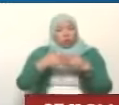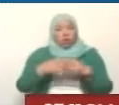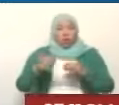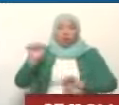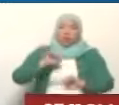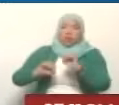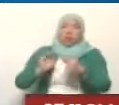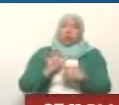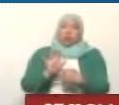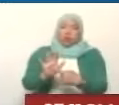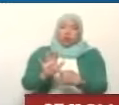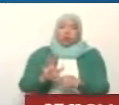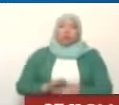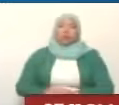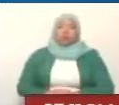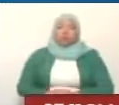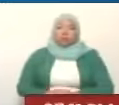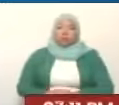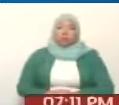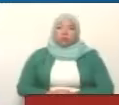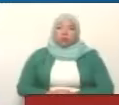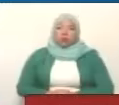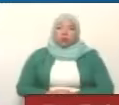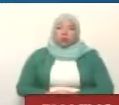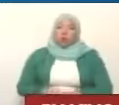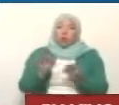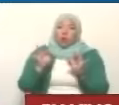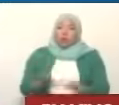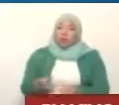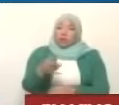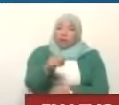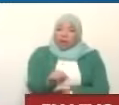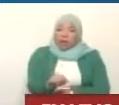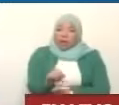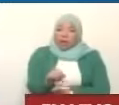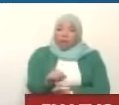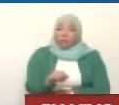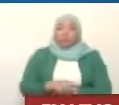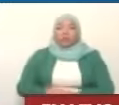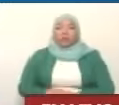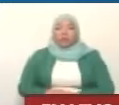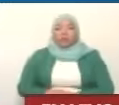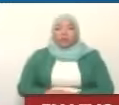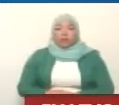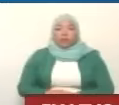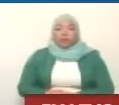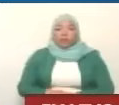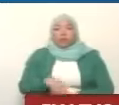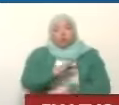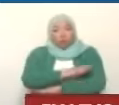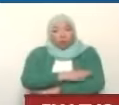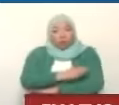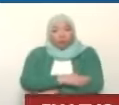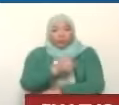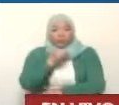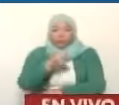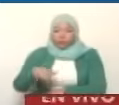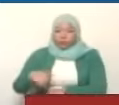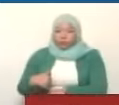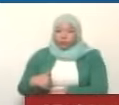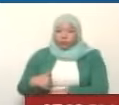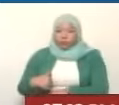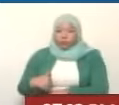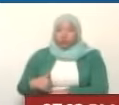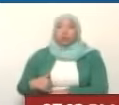conspiraciones, con la única fuerza que tenemos, la fuerza moral,